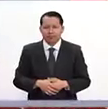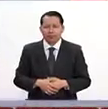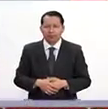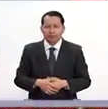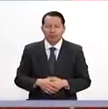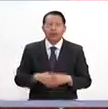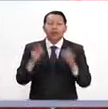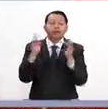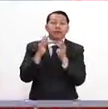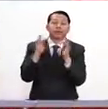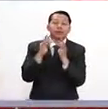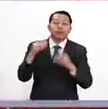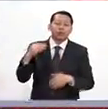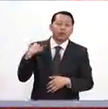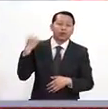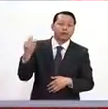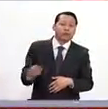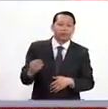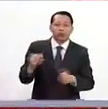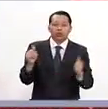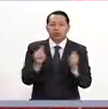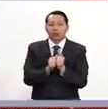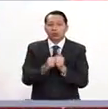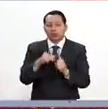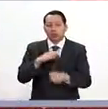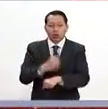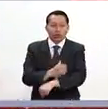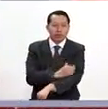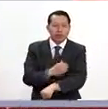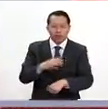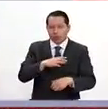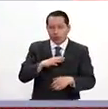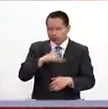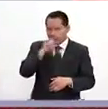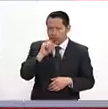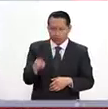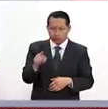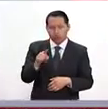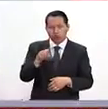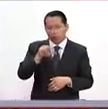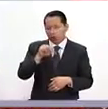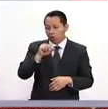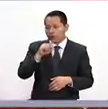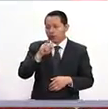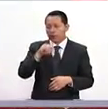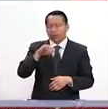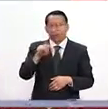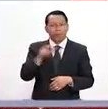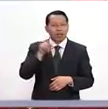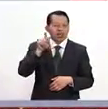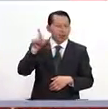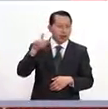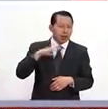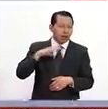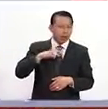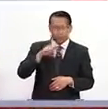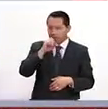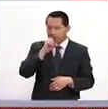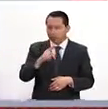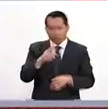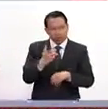Nos vamos a enlazar hasta Washington con nuestro compañero periodista corresponsal de Notimex allá en la capital